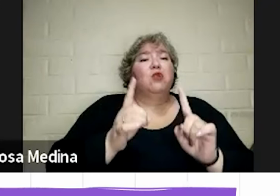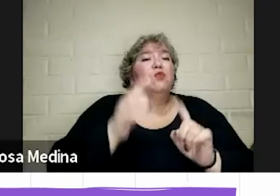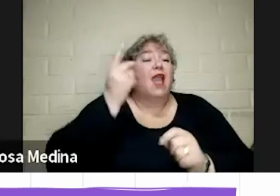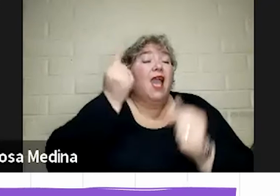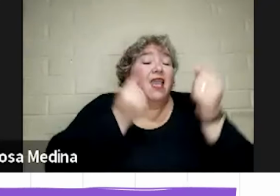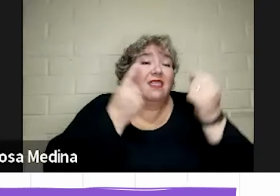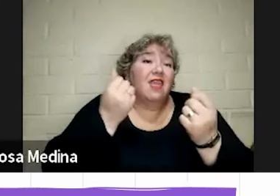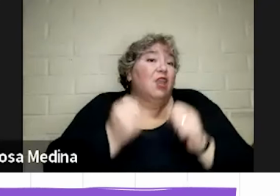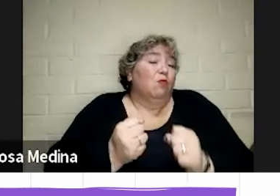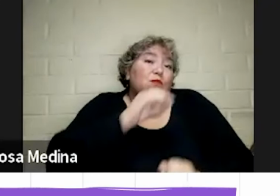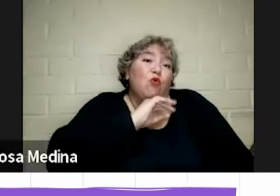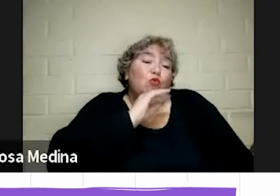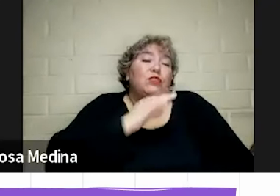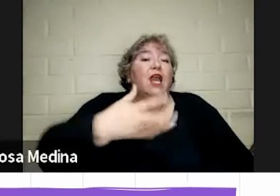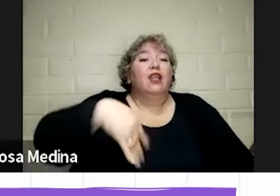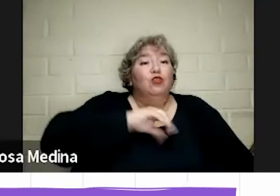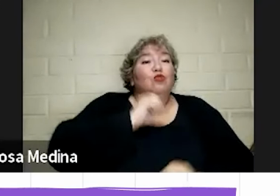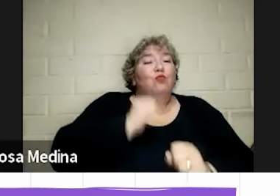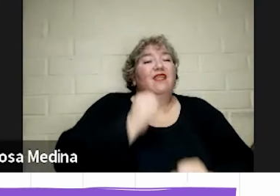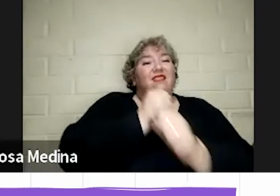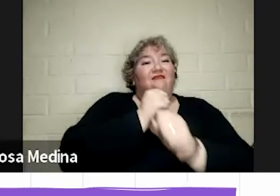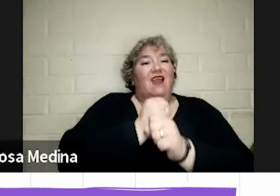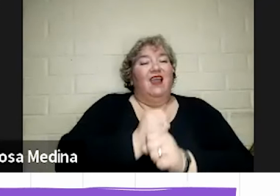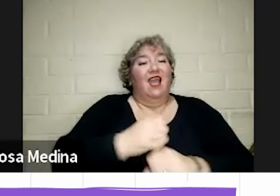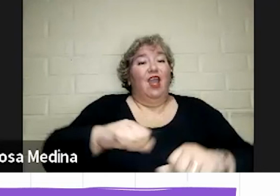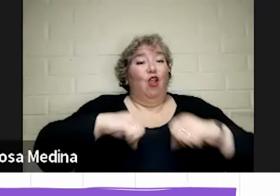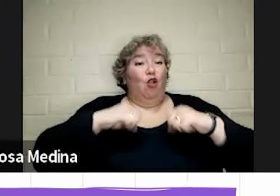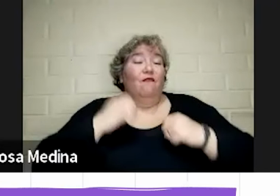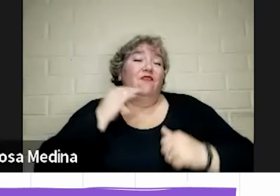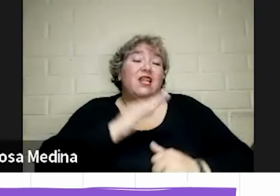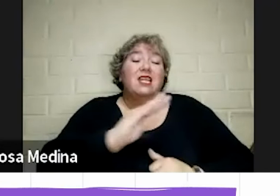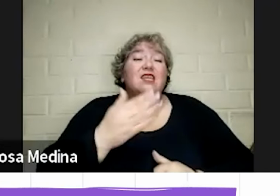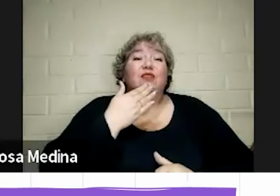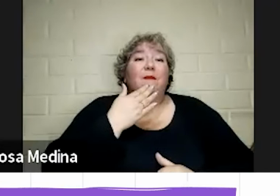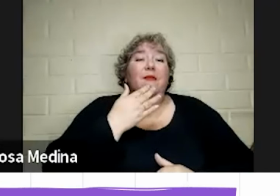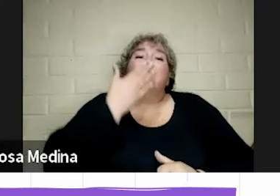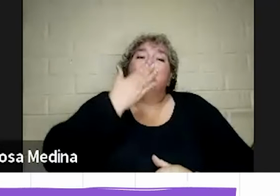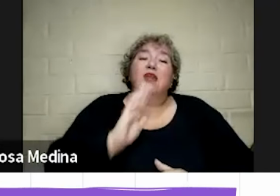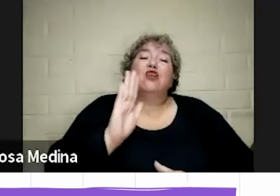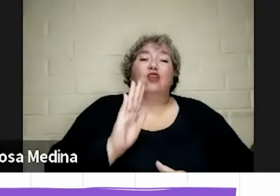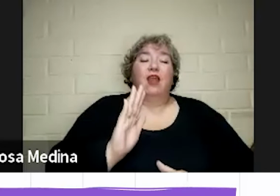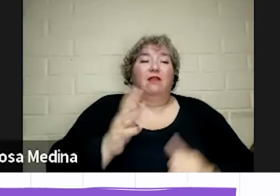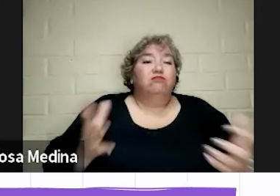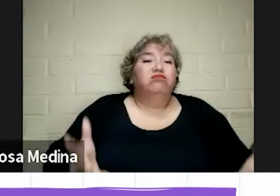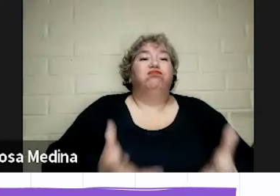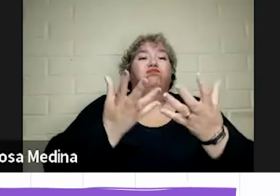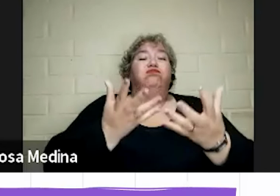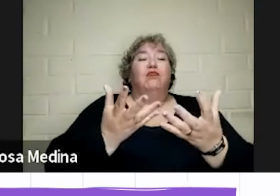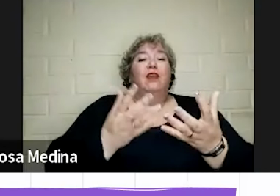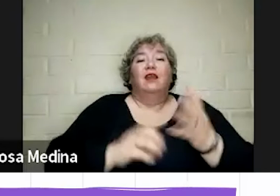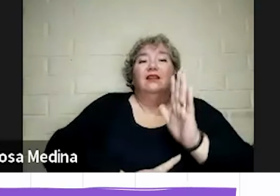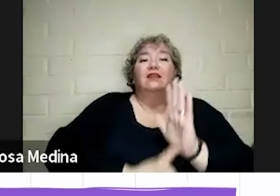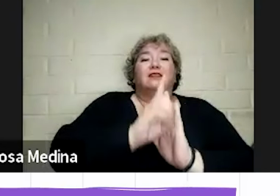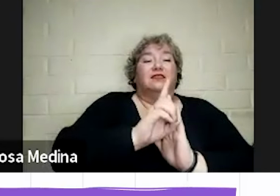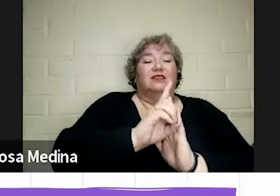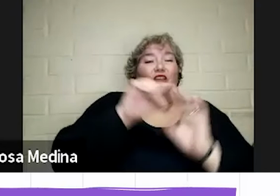servir para trabajar con los niños, niñas y jóvenes y mejorar de alguna manera el desempeño de ellos en este